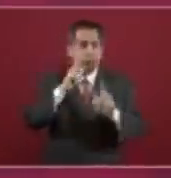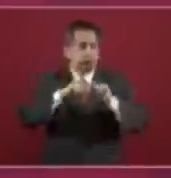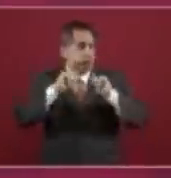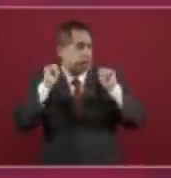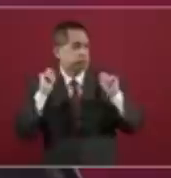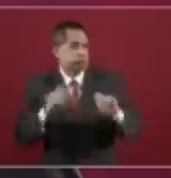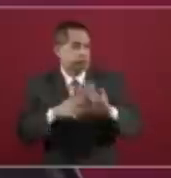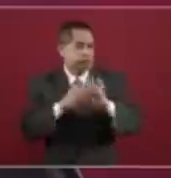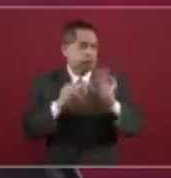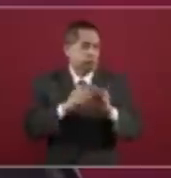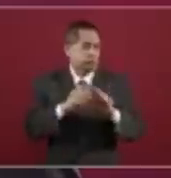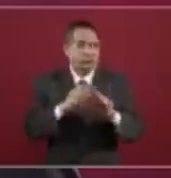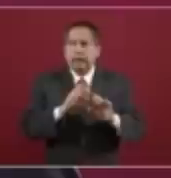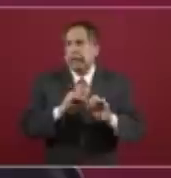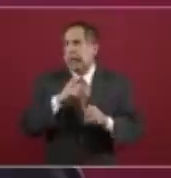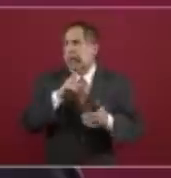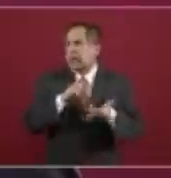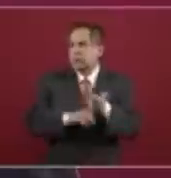como equivalentes